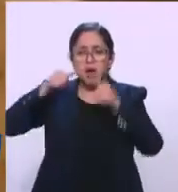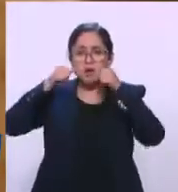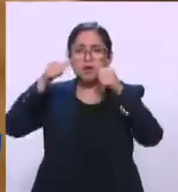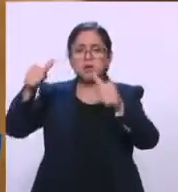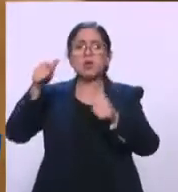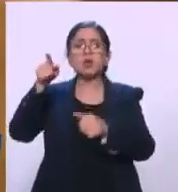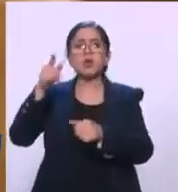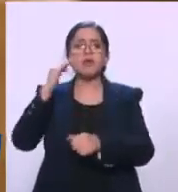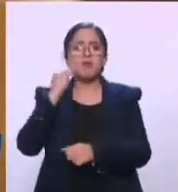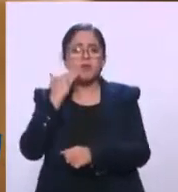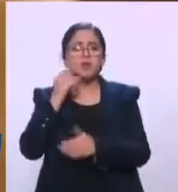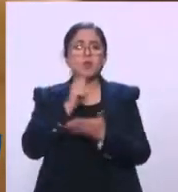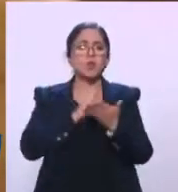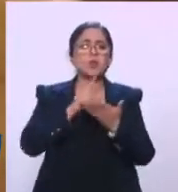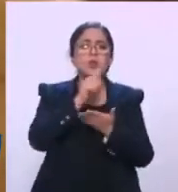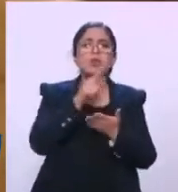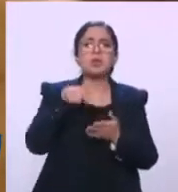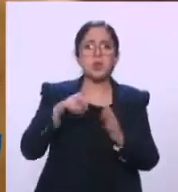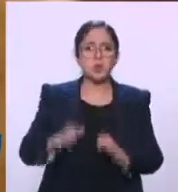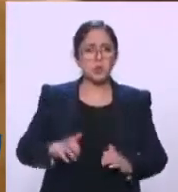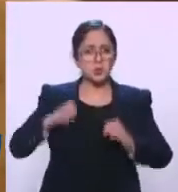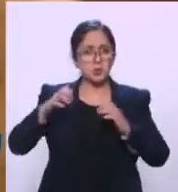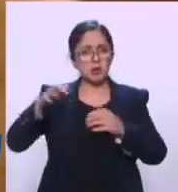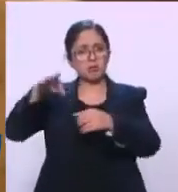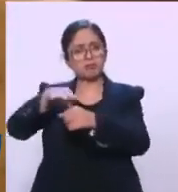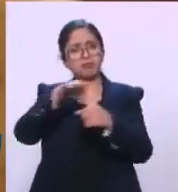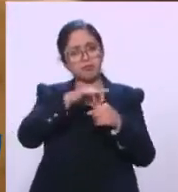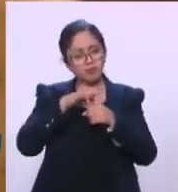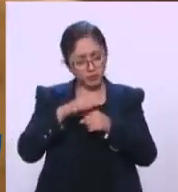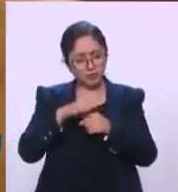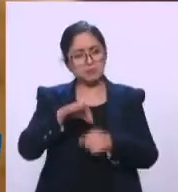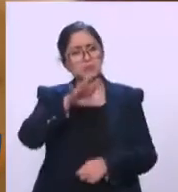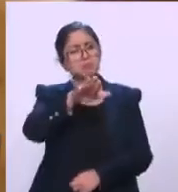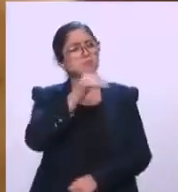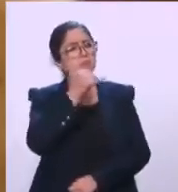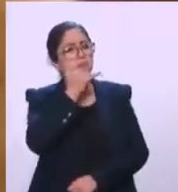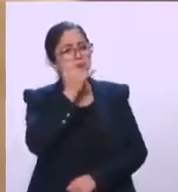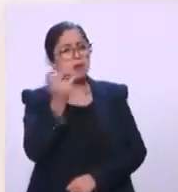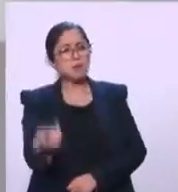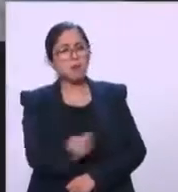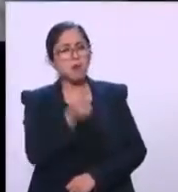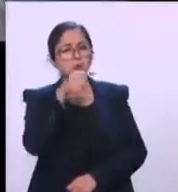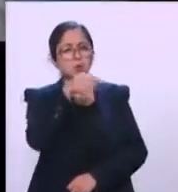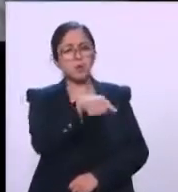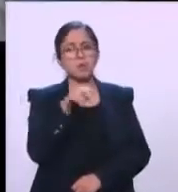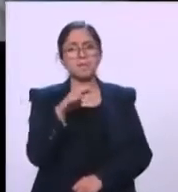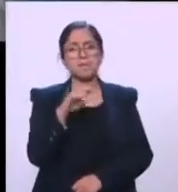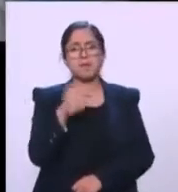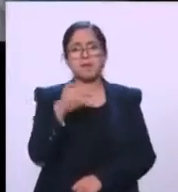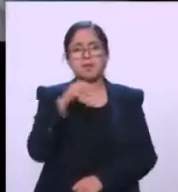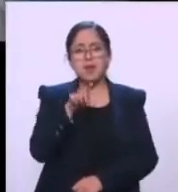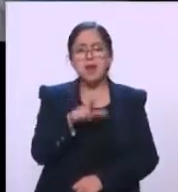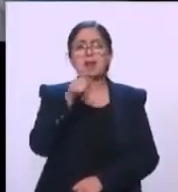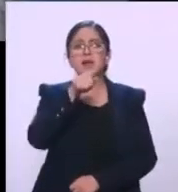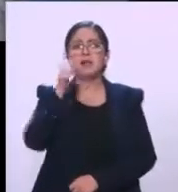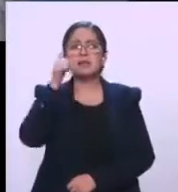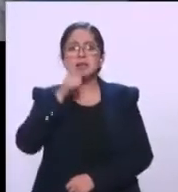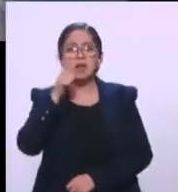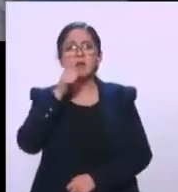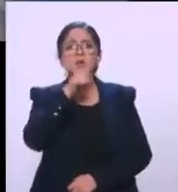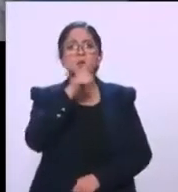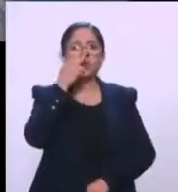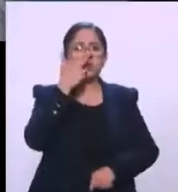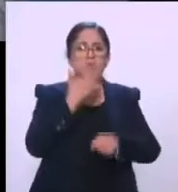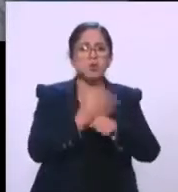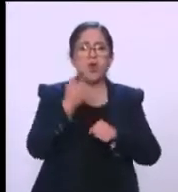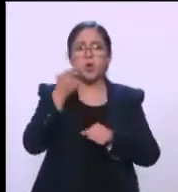hacer así. Sin duda. Y una pregunta que te hacemos a ti, Miguel, porque pues tú de alguna manera estás muy involucrado en el asunto de denunciar fake news. ¿Quién tendría que